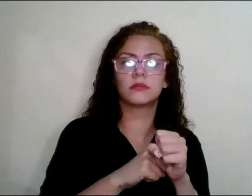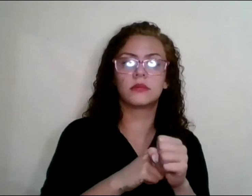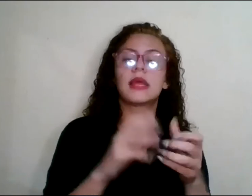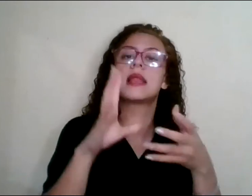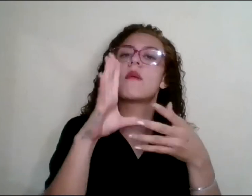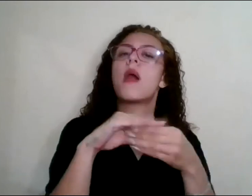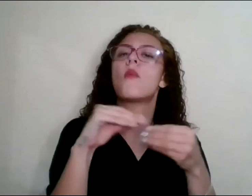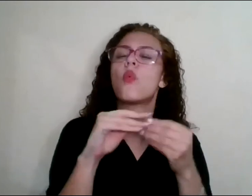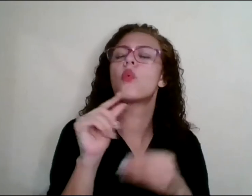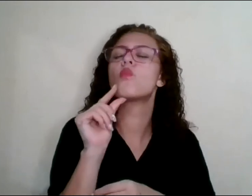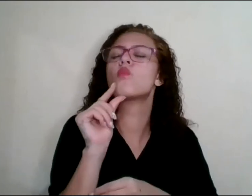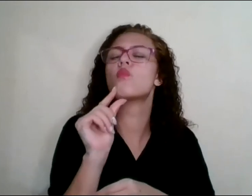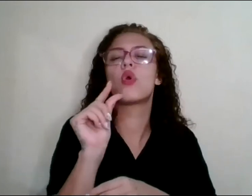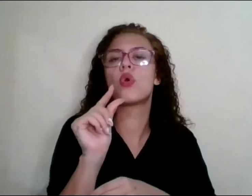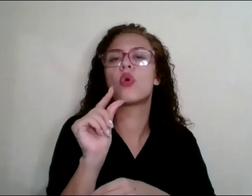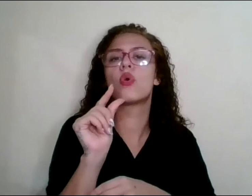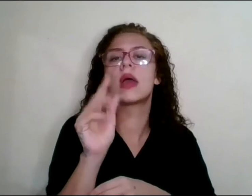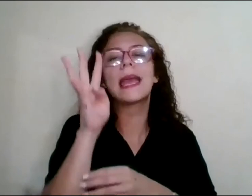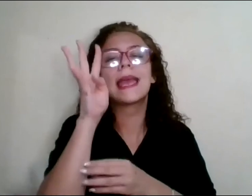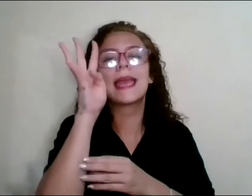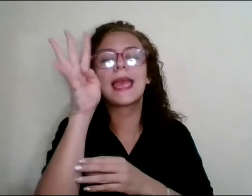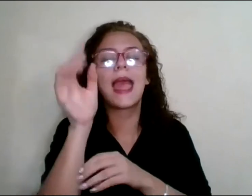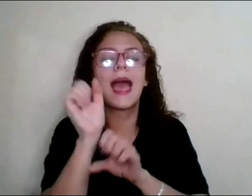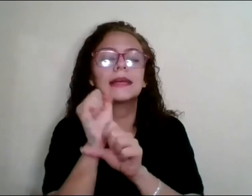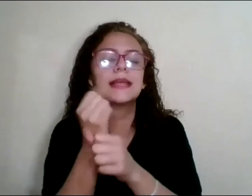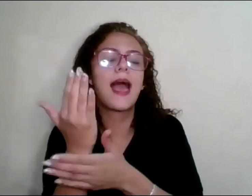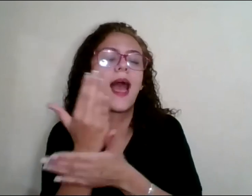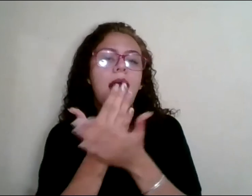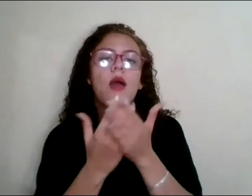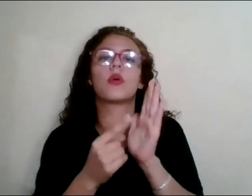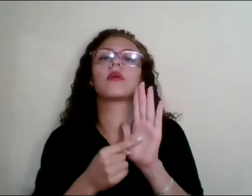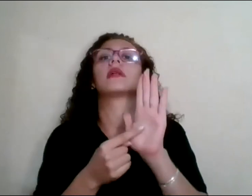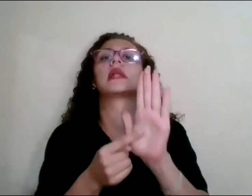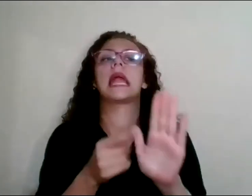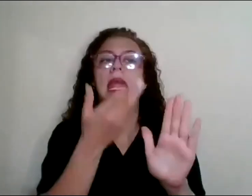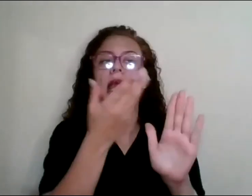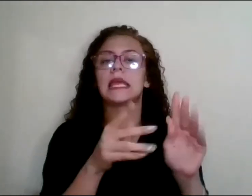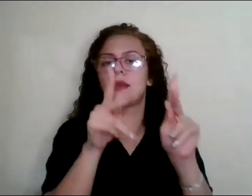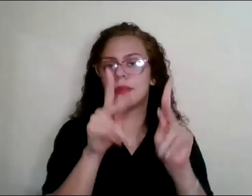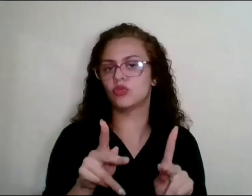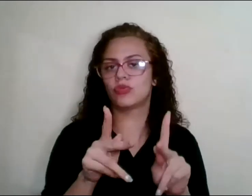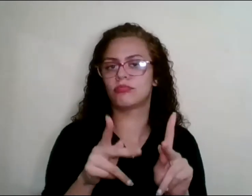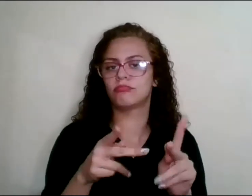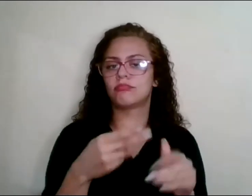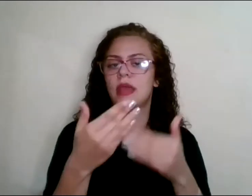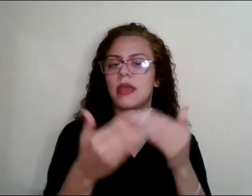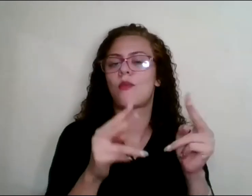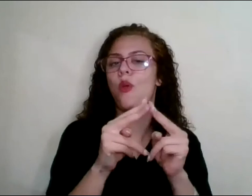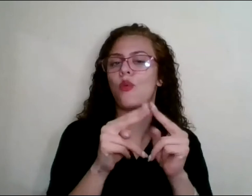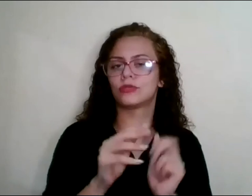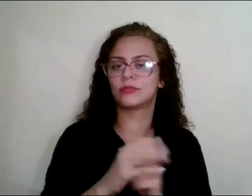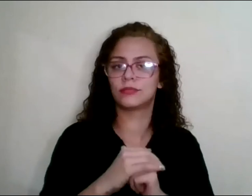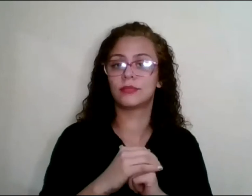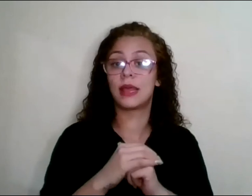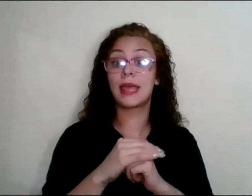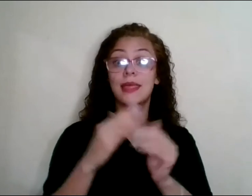contar un poco, crear algo que represente a esa persona que vamos a conocer.